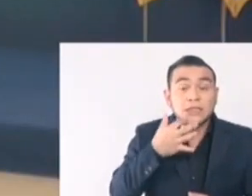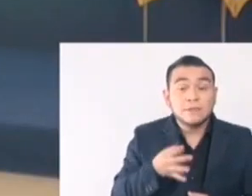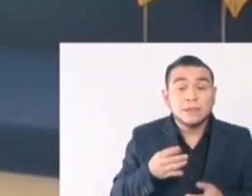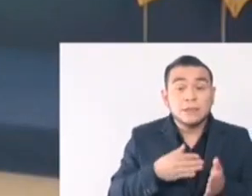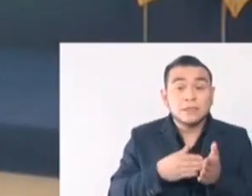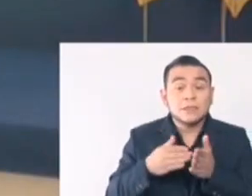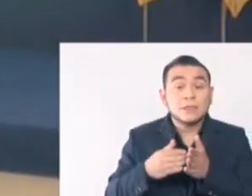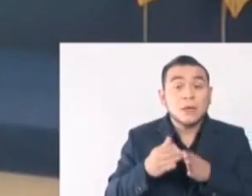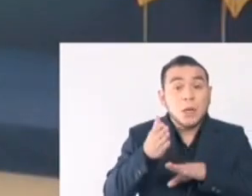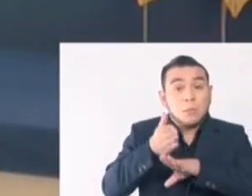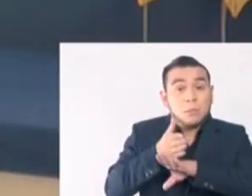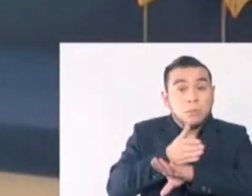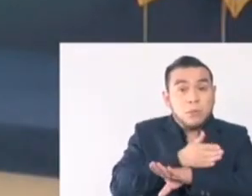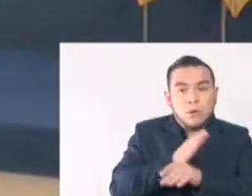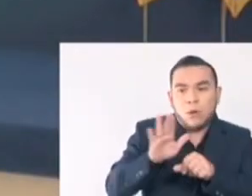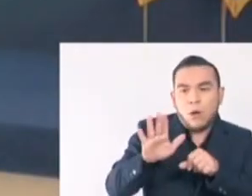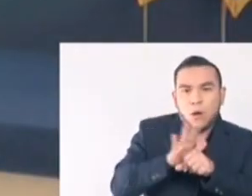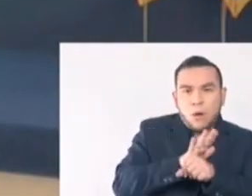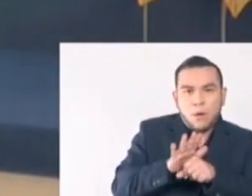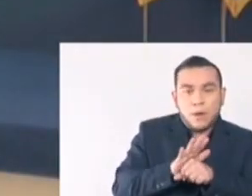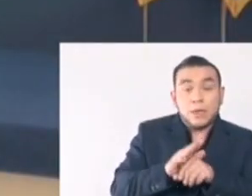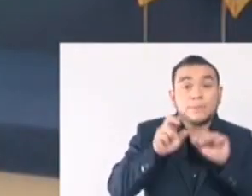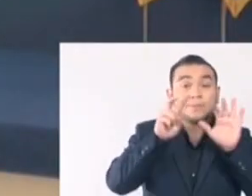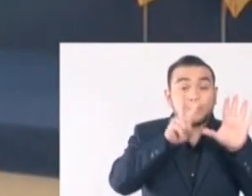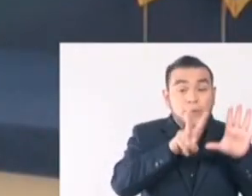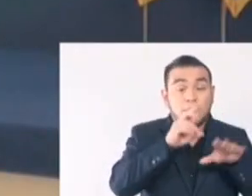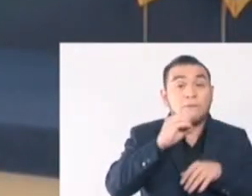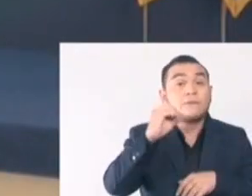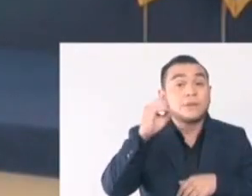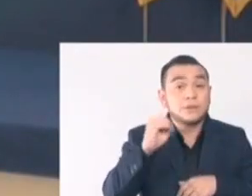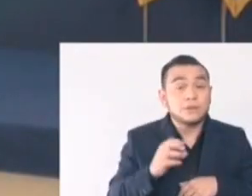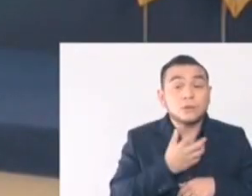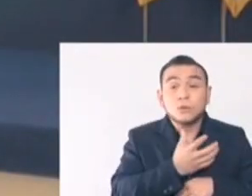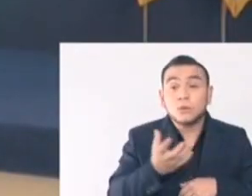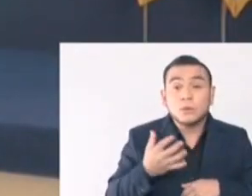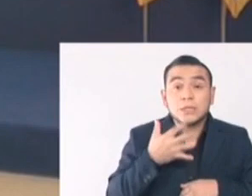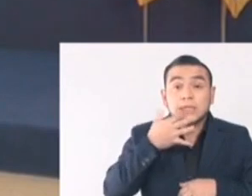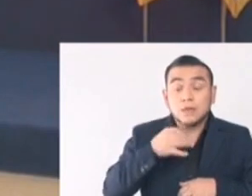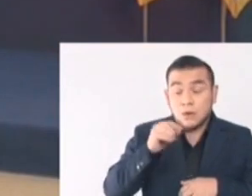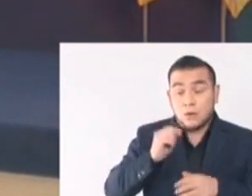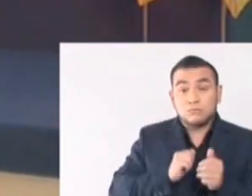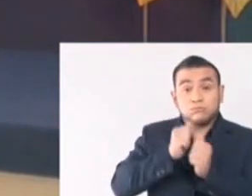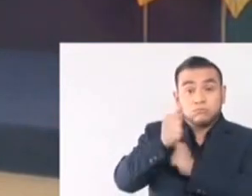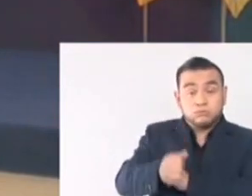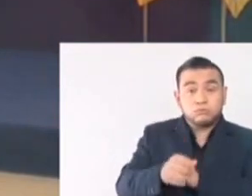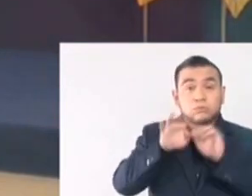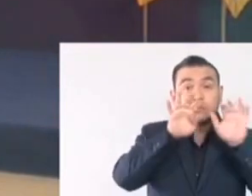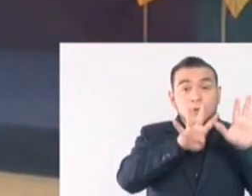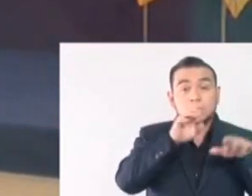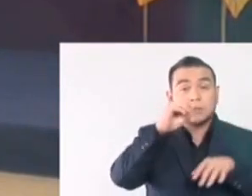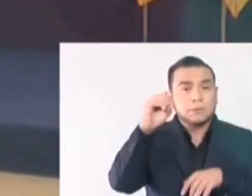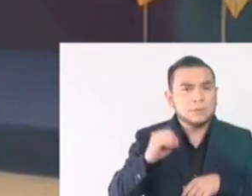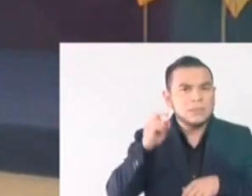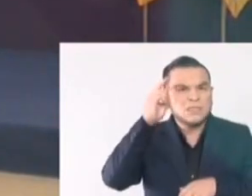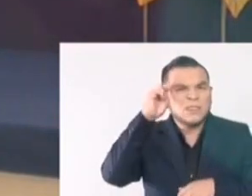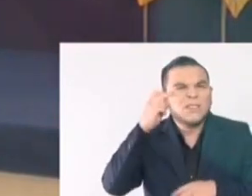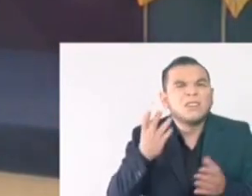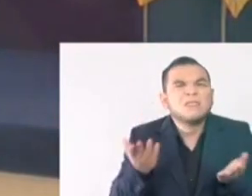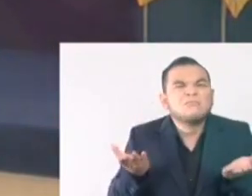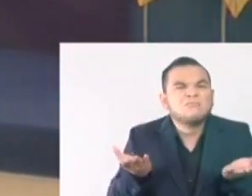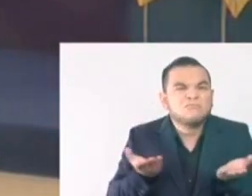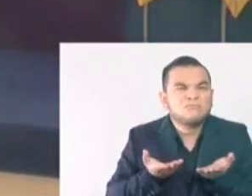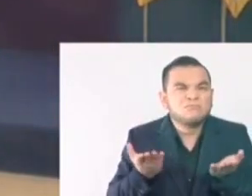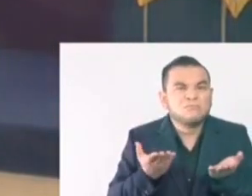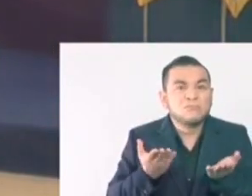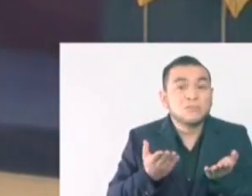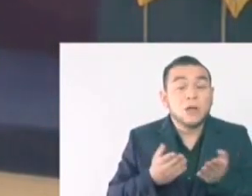principio y luego la vacuna completa sube la eficacia al 90% y es la única que hasta ahora ha reportado que no únicamente